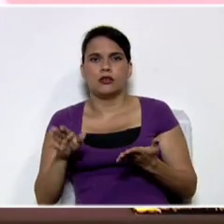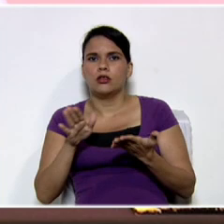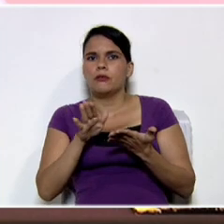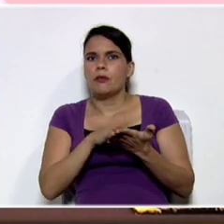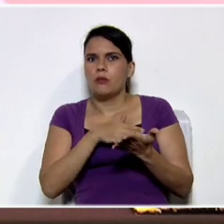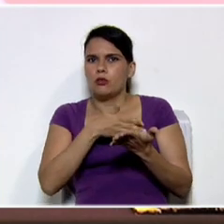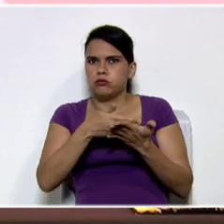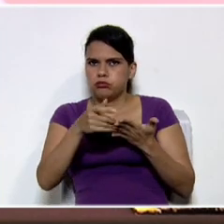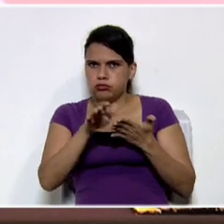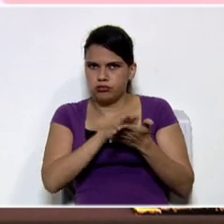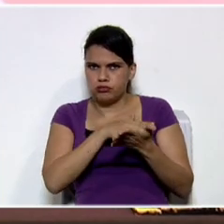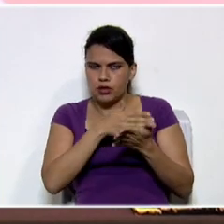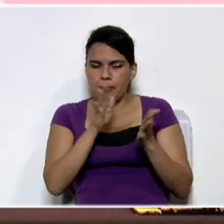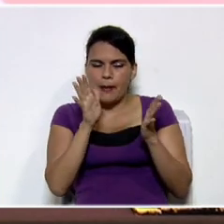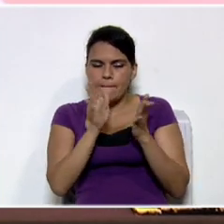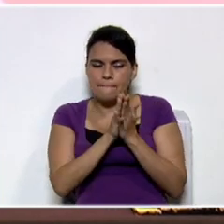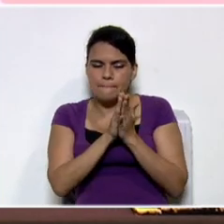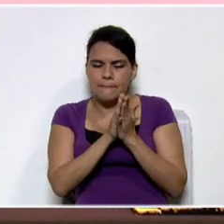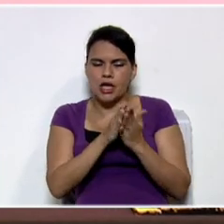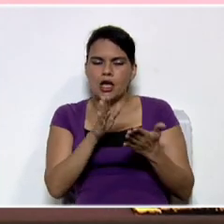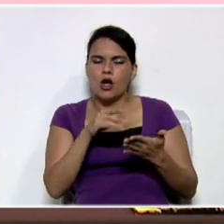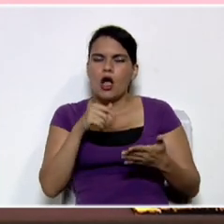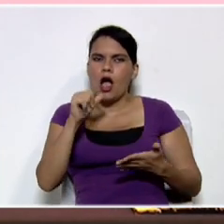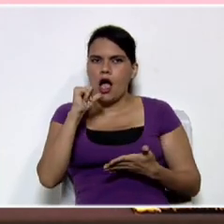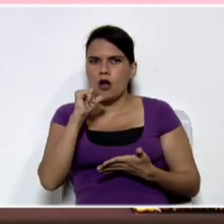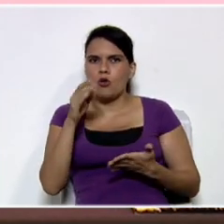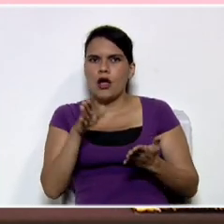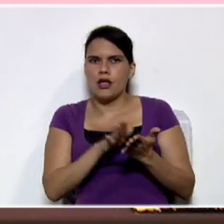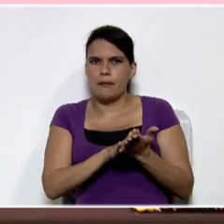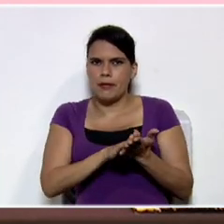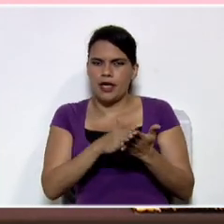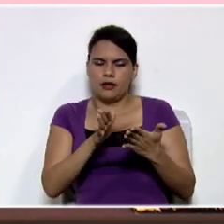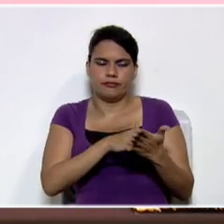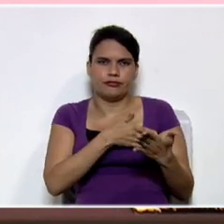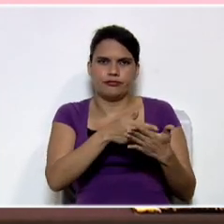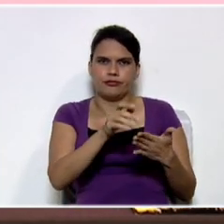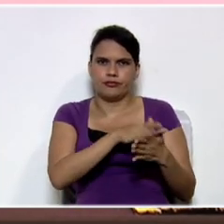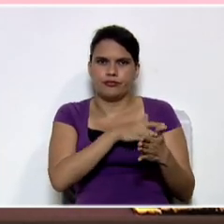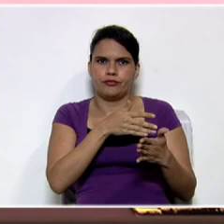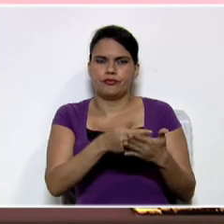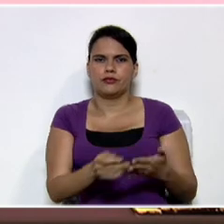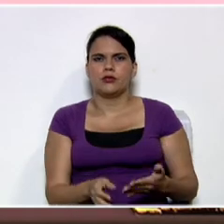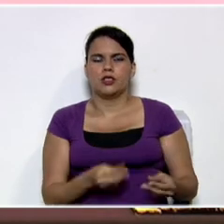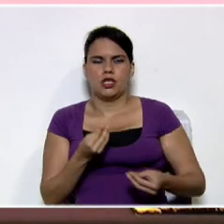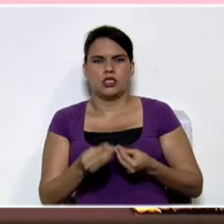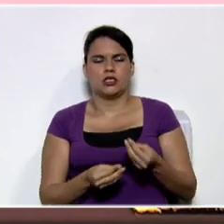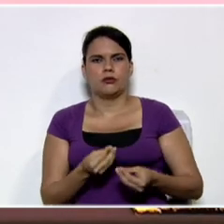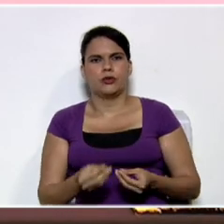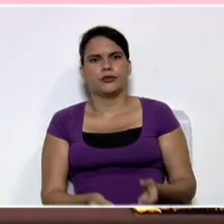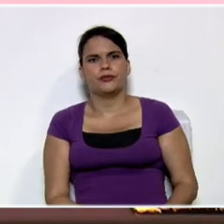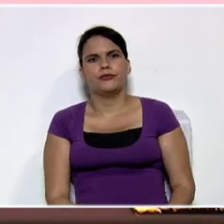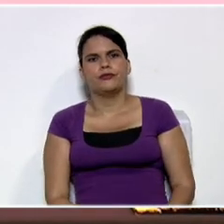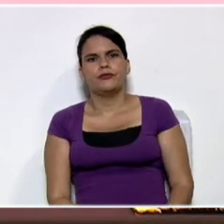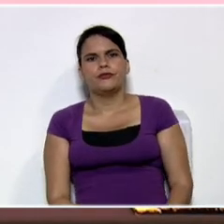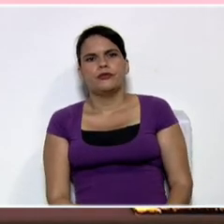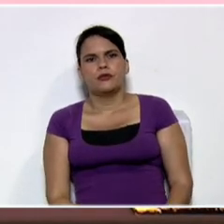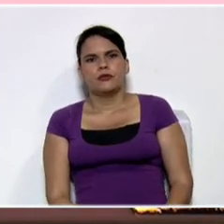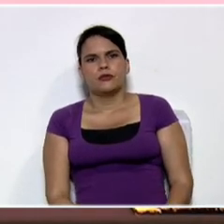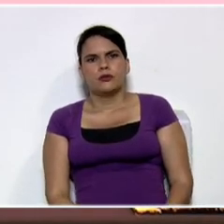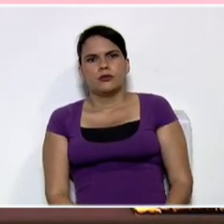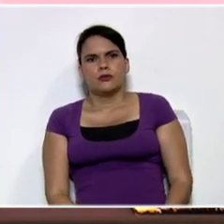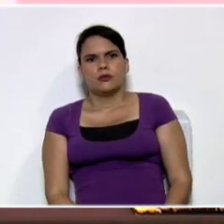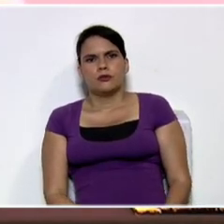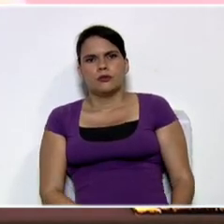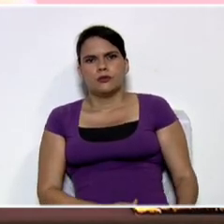a sellar con la mezcla homogenizada que ya hemos hecho, ¿verdad? Y